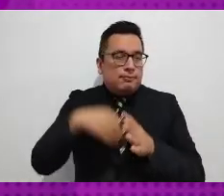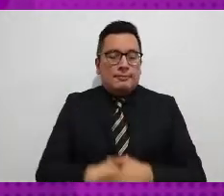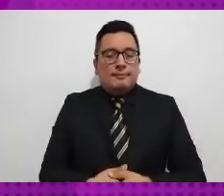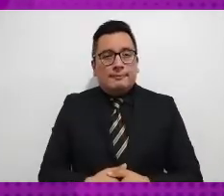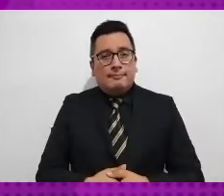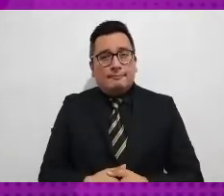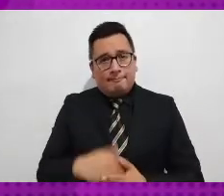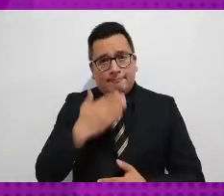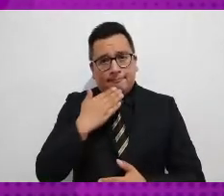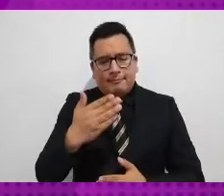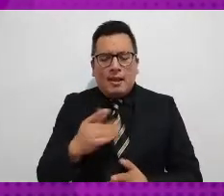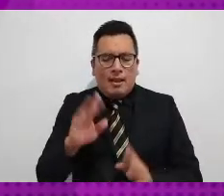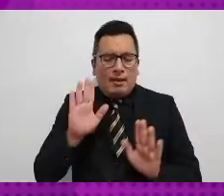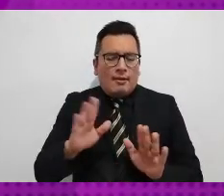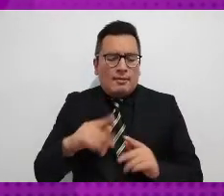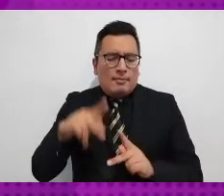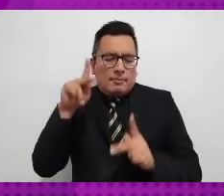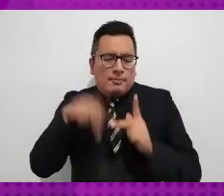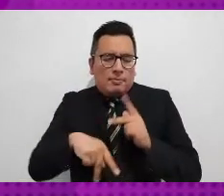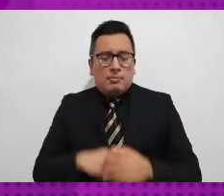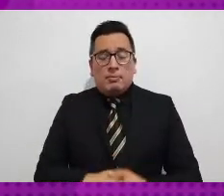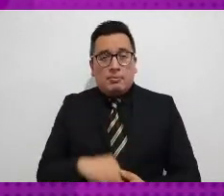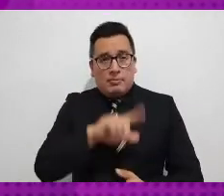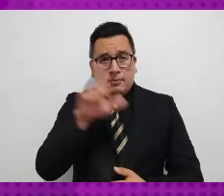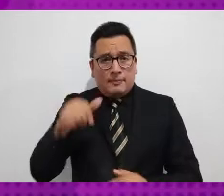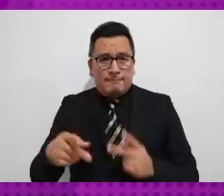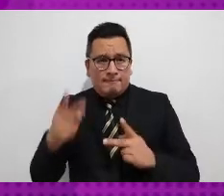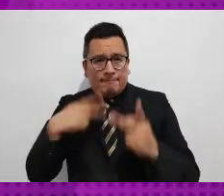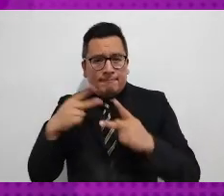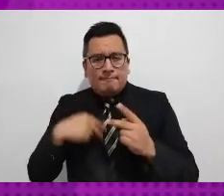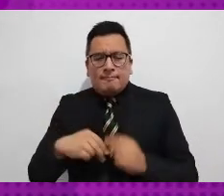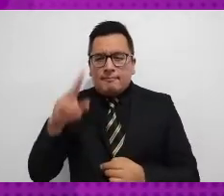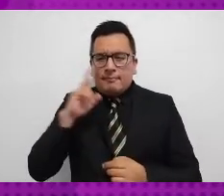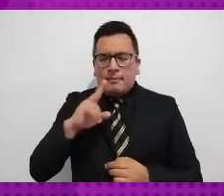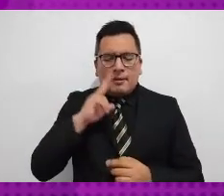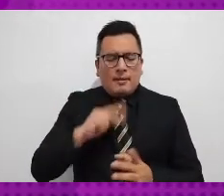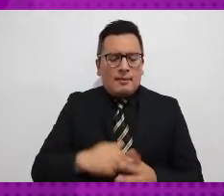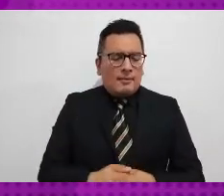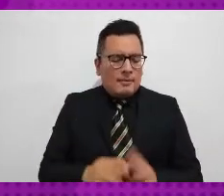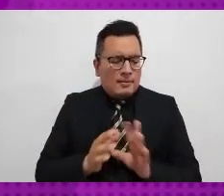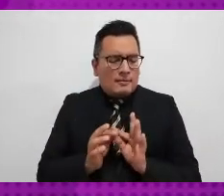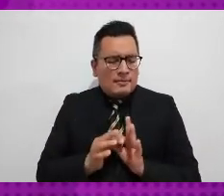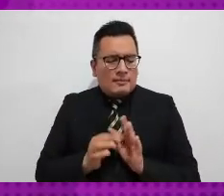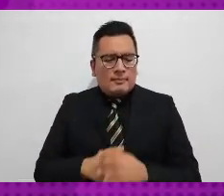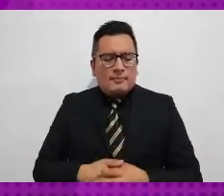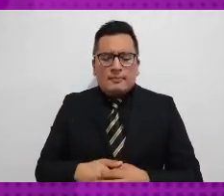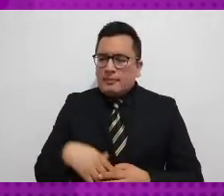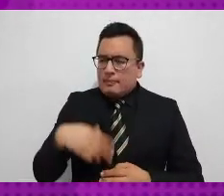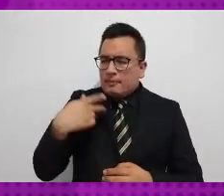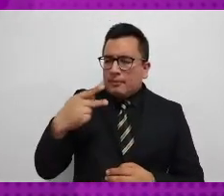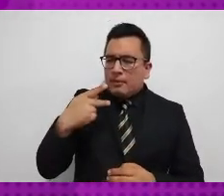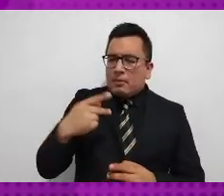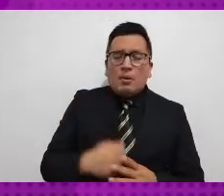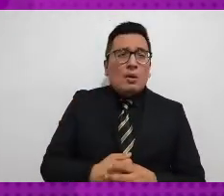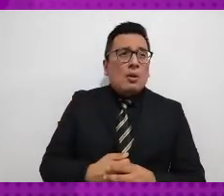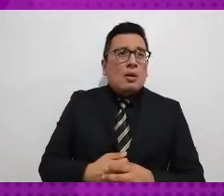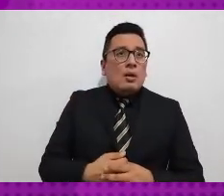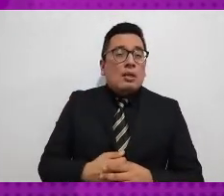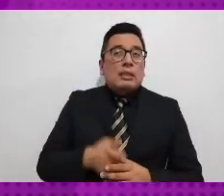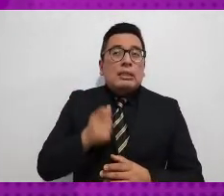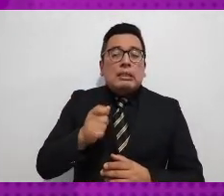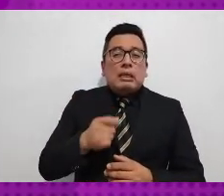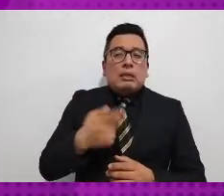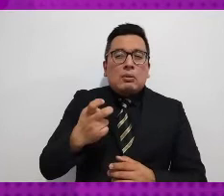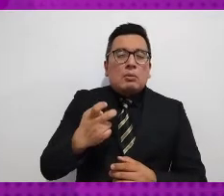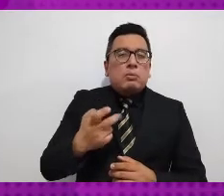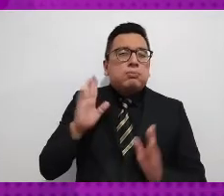Me gustaría al regresar de esta pausa ver si esto que comentaba ahorita, consejero, forma parte de las acciones